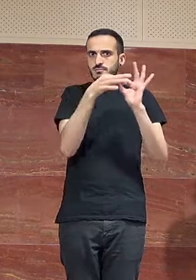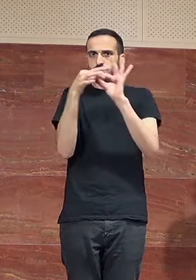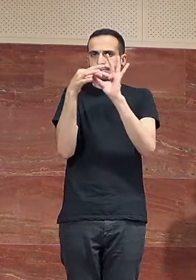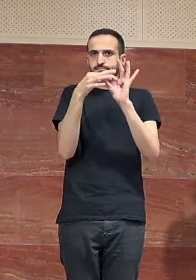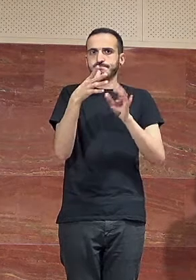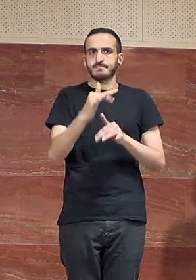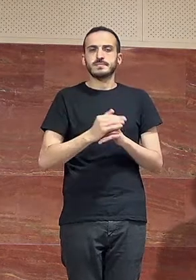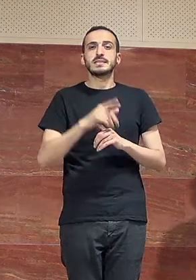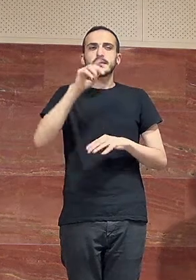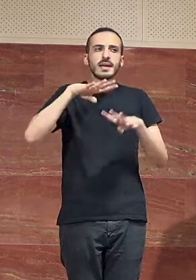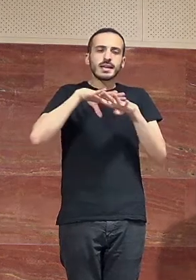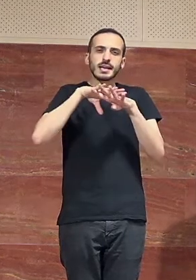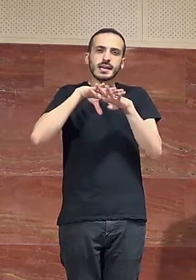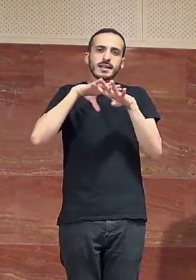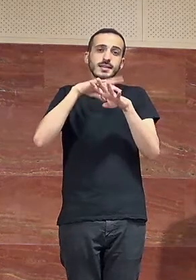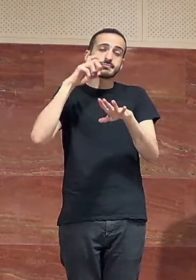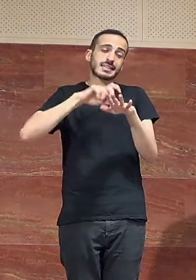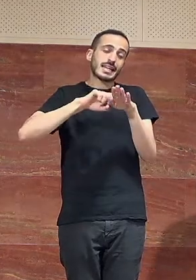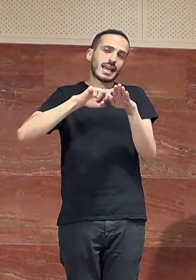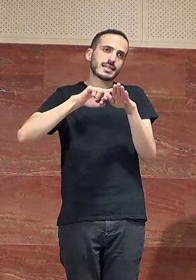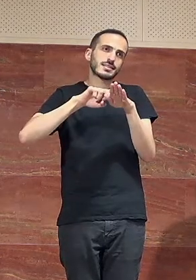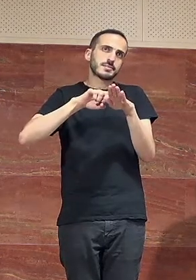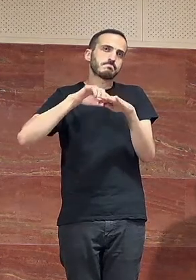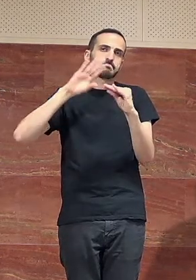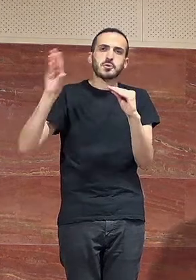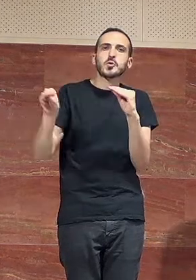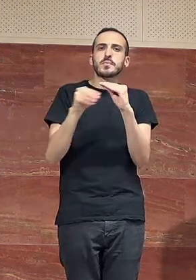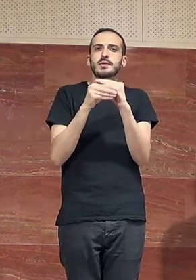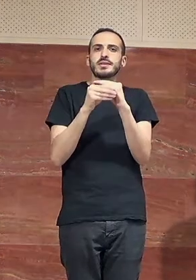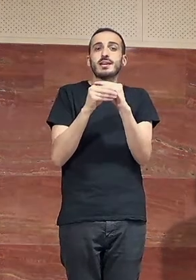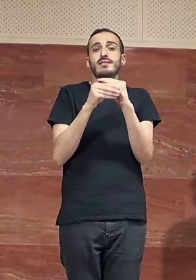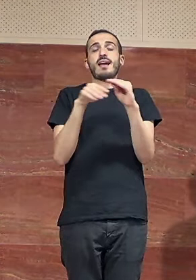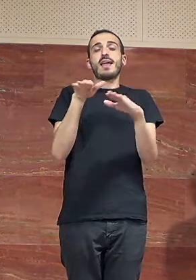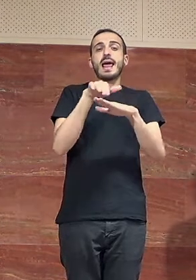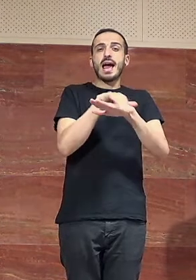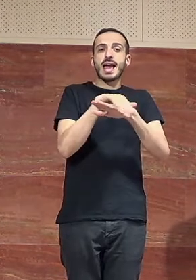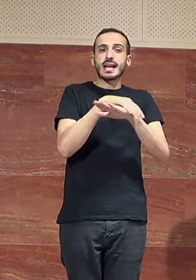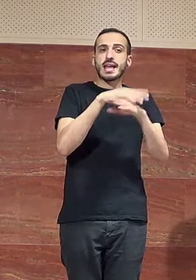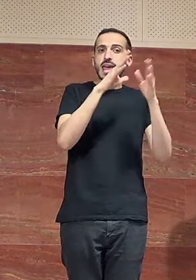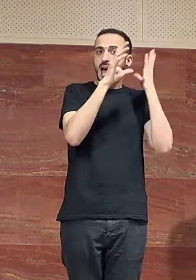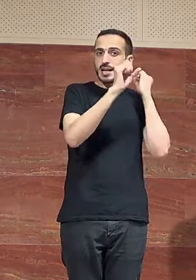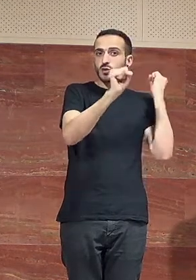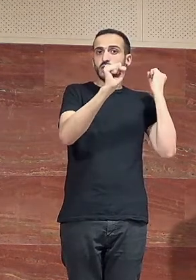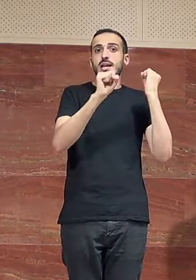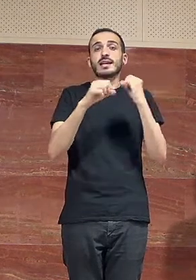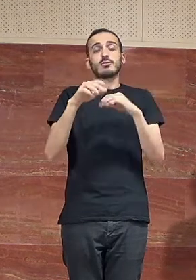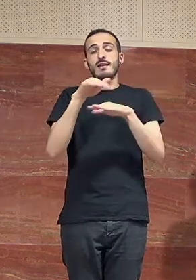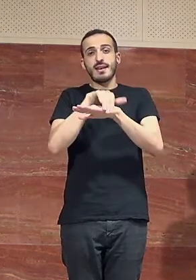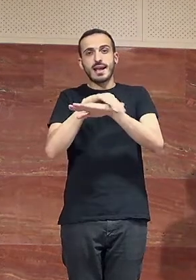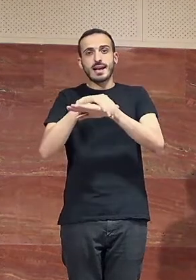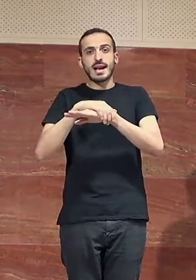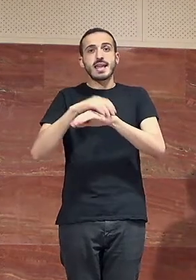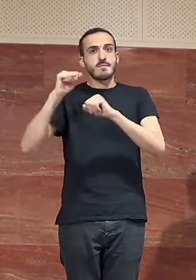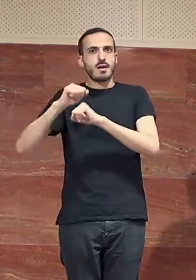luego unas redes de carácter complementario, bueno, el eje de la calle Atocha Mayor, y luego una red terciaria, bueno, pues en